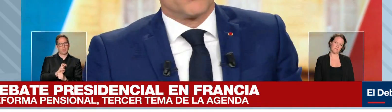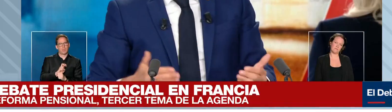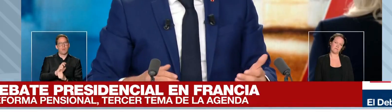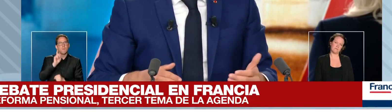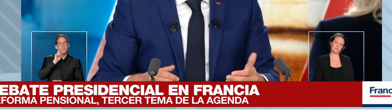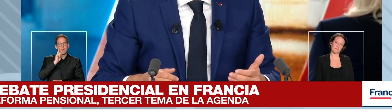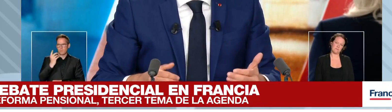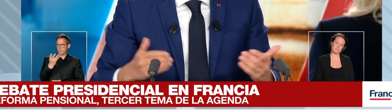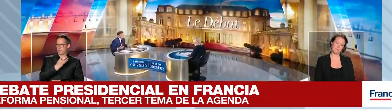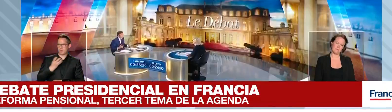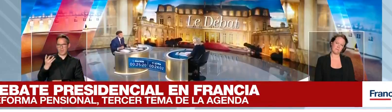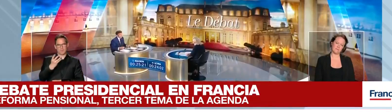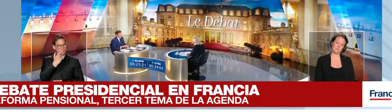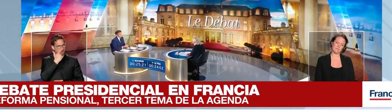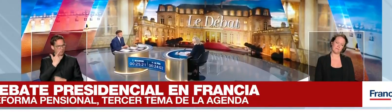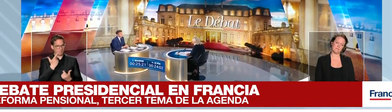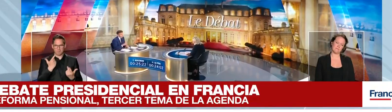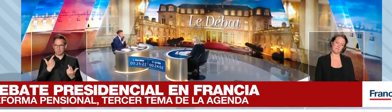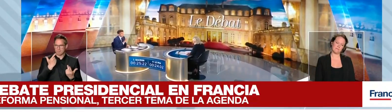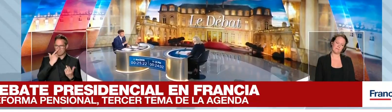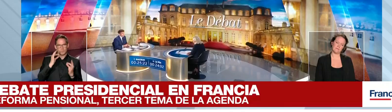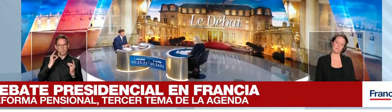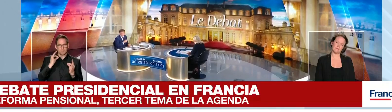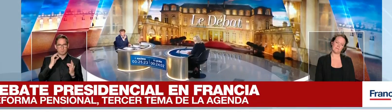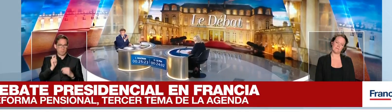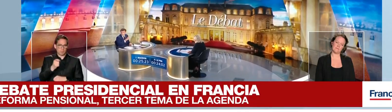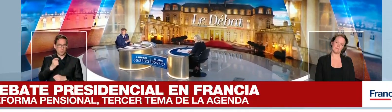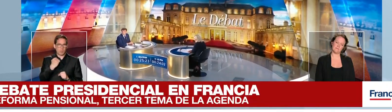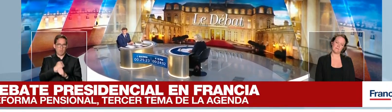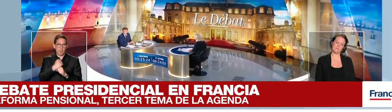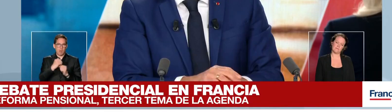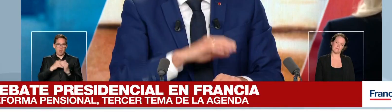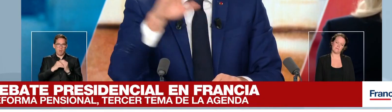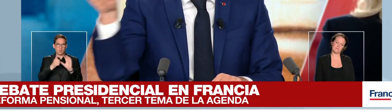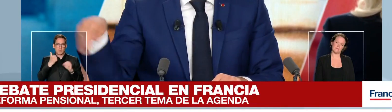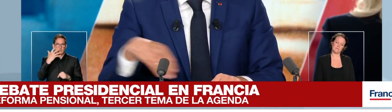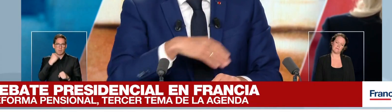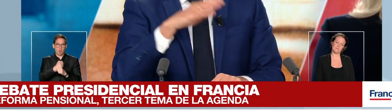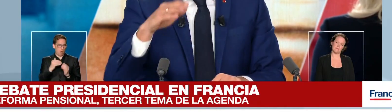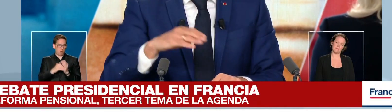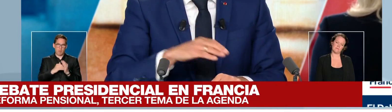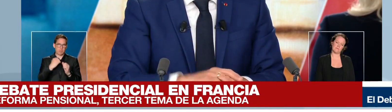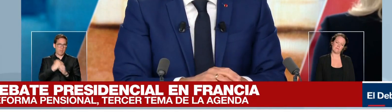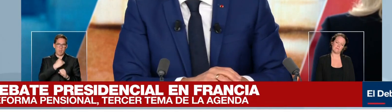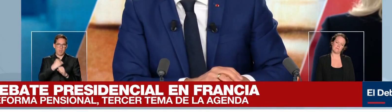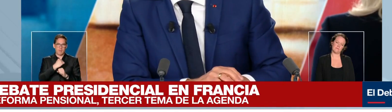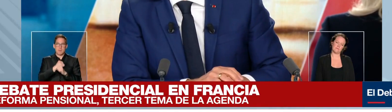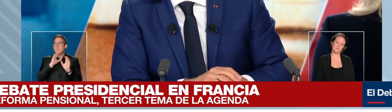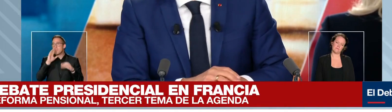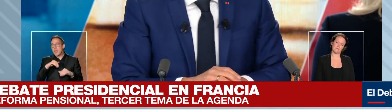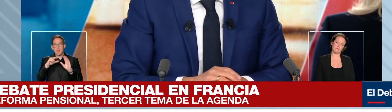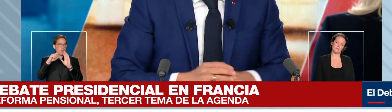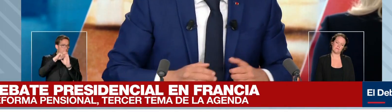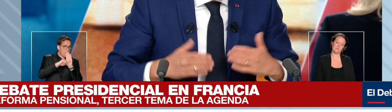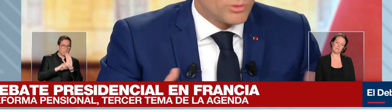como nosotros, nosotros cuatro objetivamente, trabajaremos incluso más allá de los 65. Sí, creo a todos aquellos